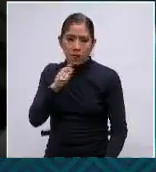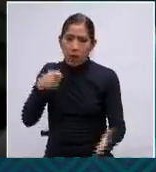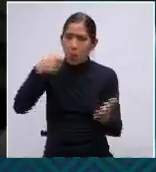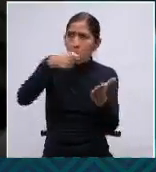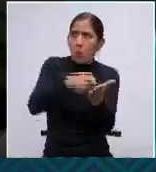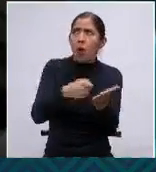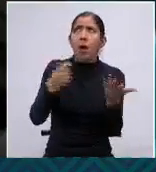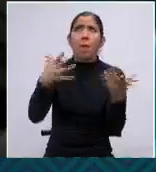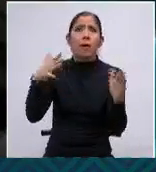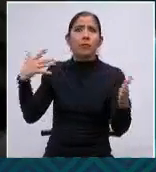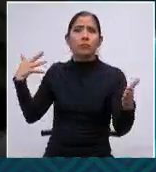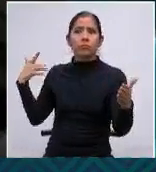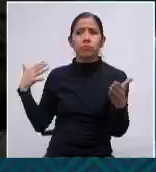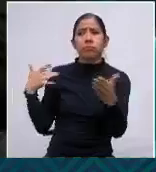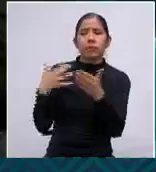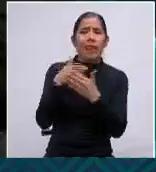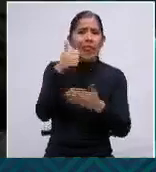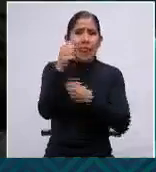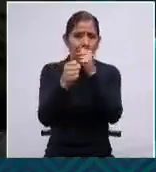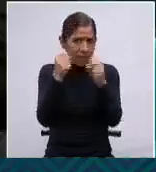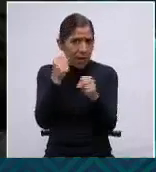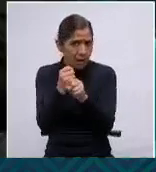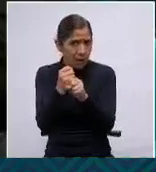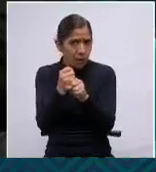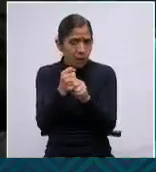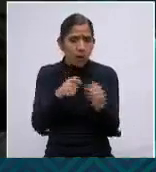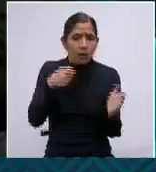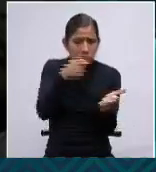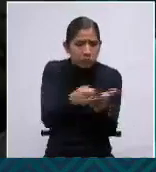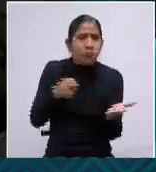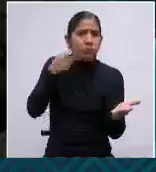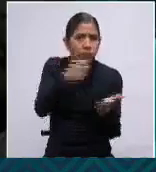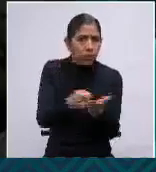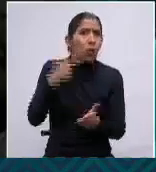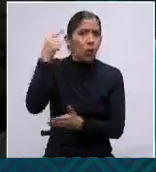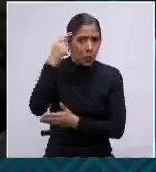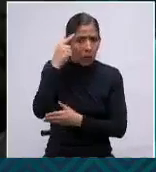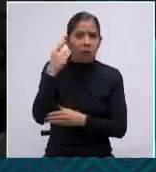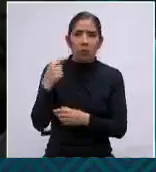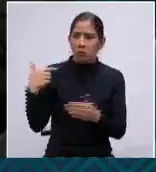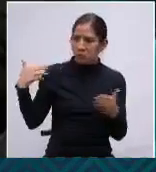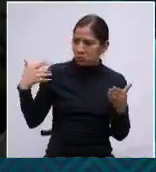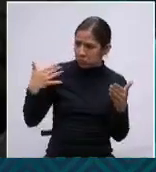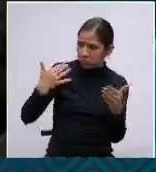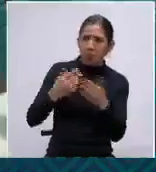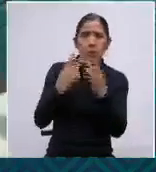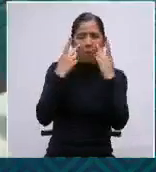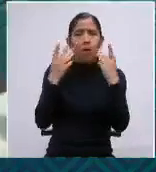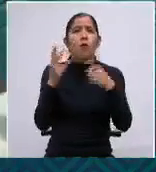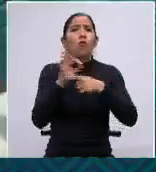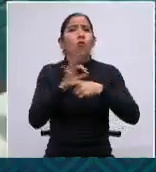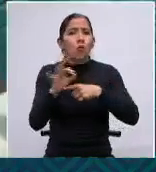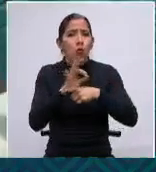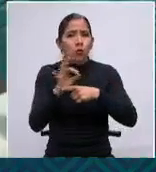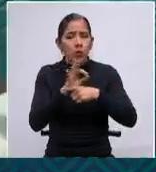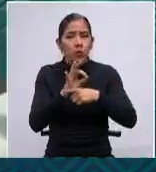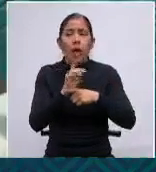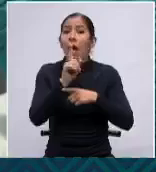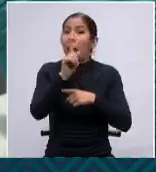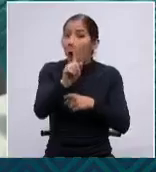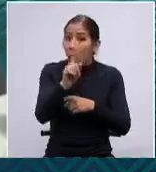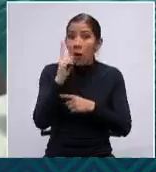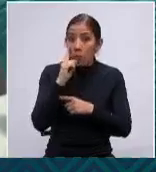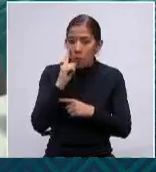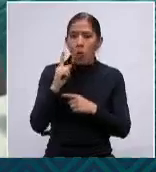década en el país y está funcionando. Uh-huh. Pero además ahí hay que hacer un paréntesis, la subvención tiene un fuerte